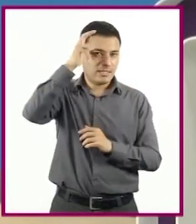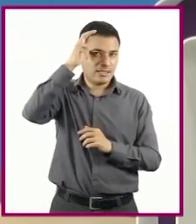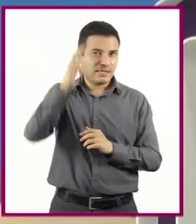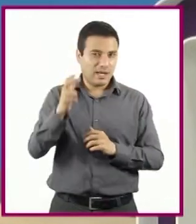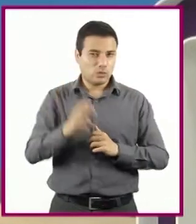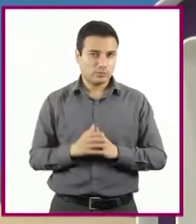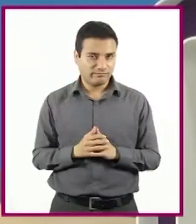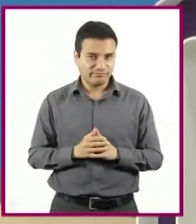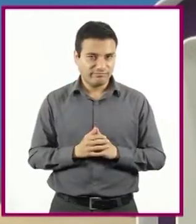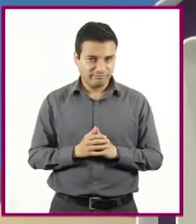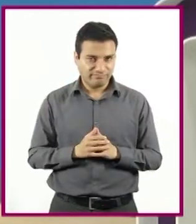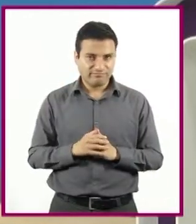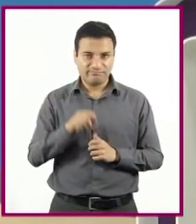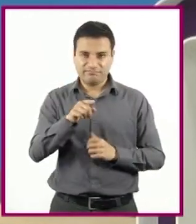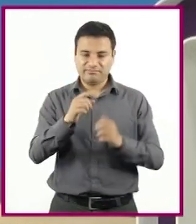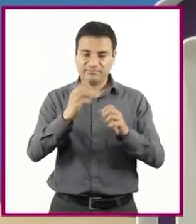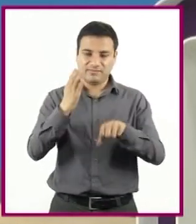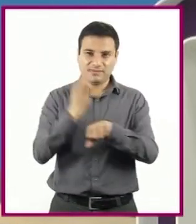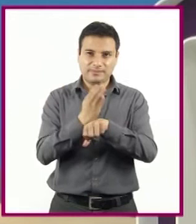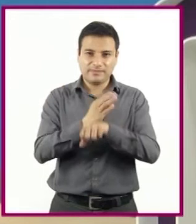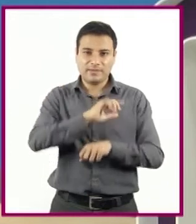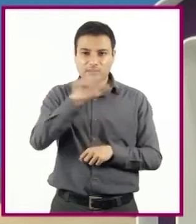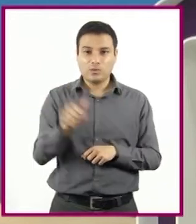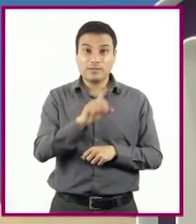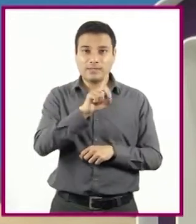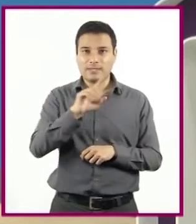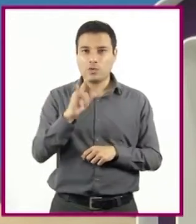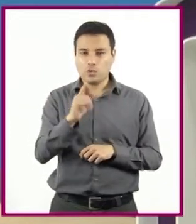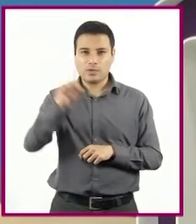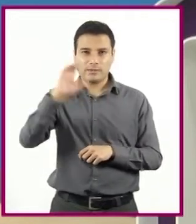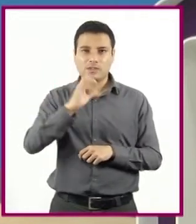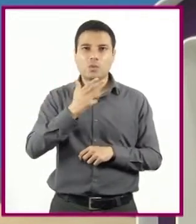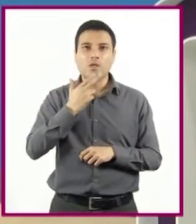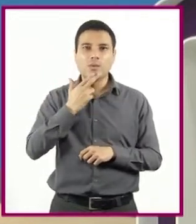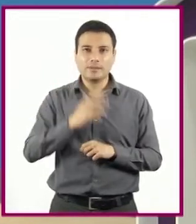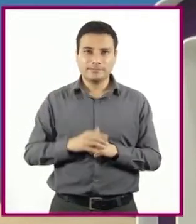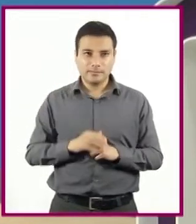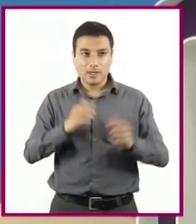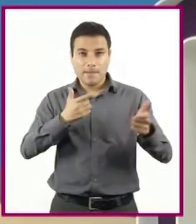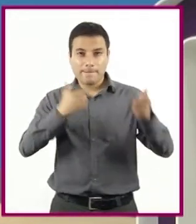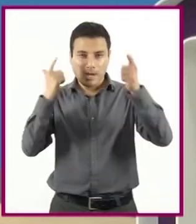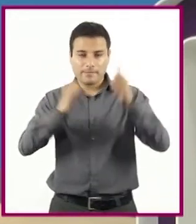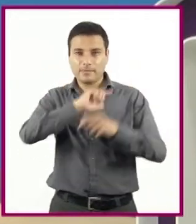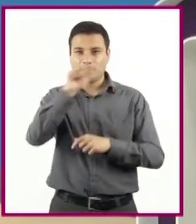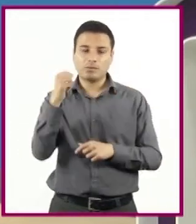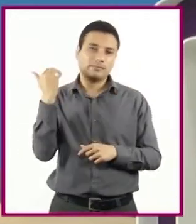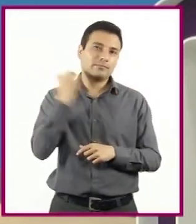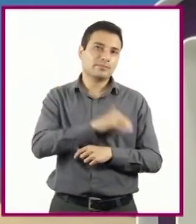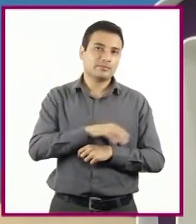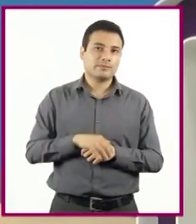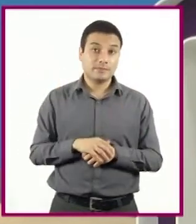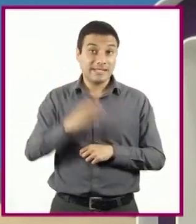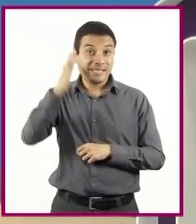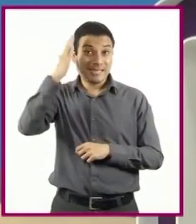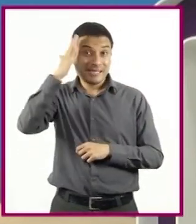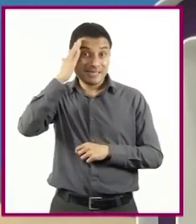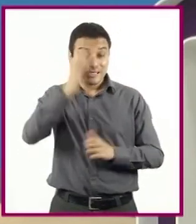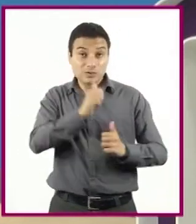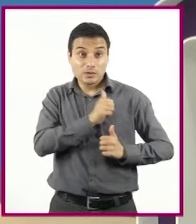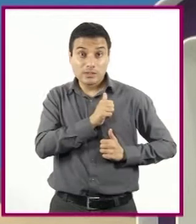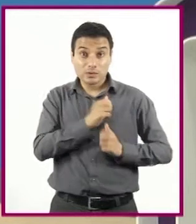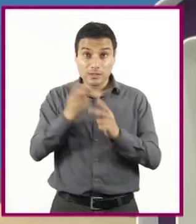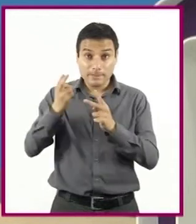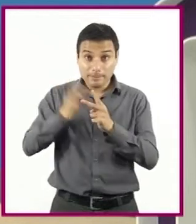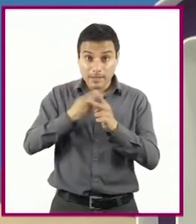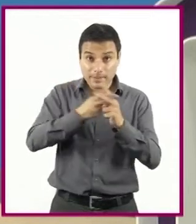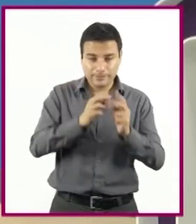el 30 de julio fue fusilado y decapitado en Chihuahua. Con el fusilamiento de los líderes insurgentes termina la primera etapa